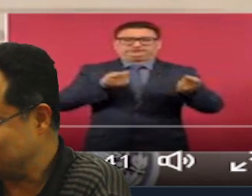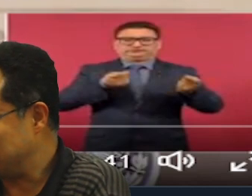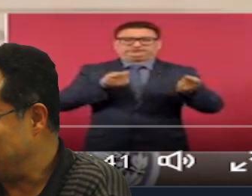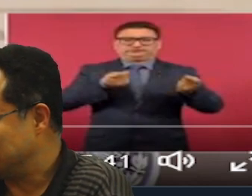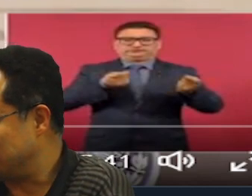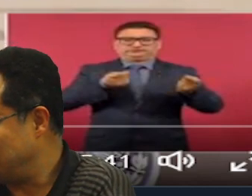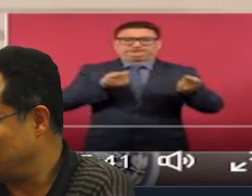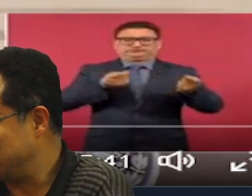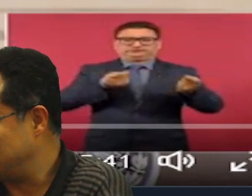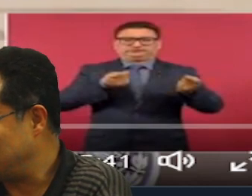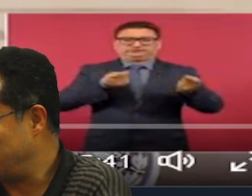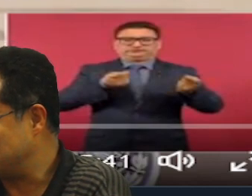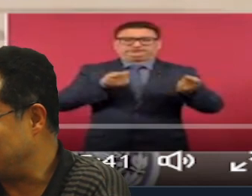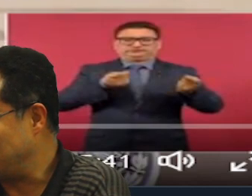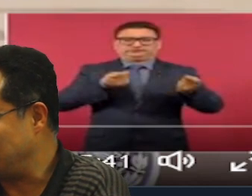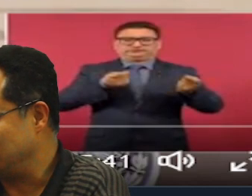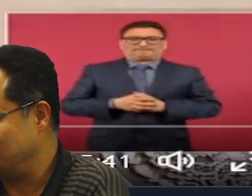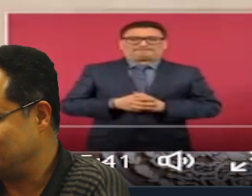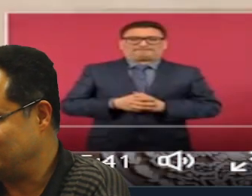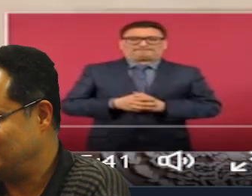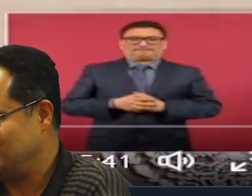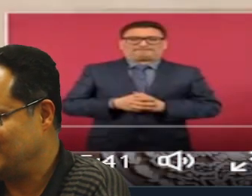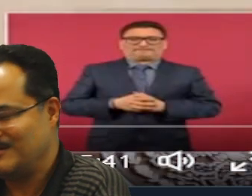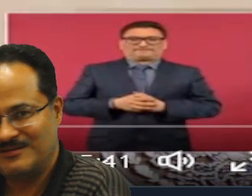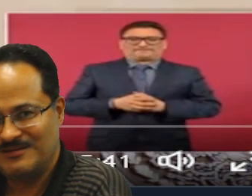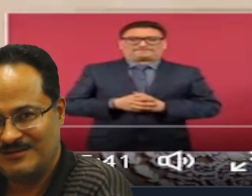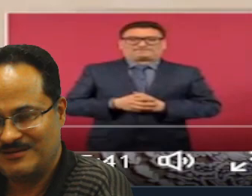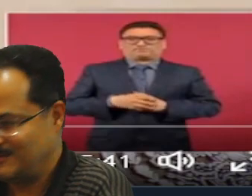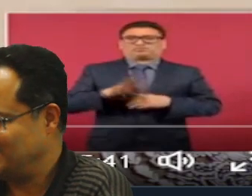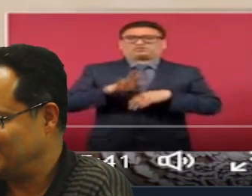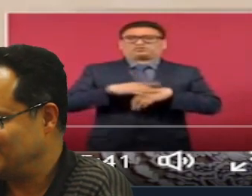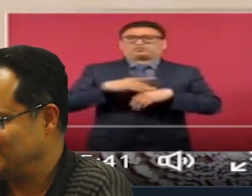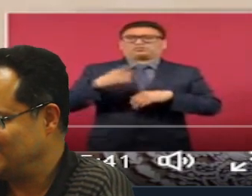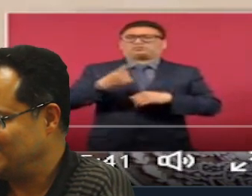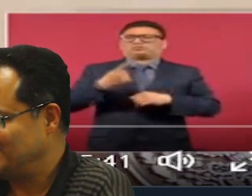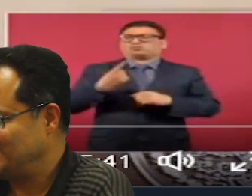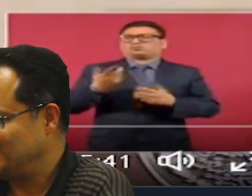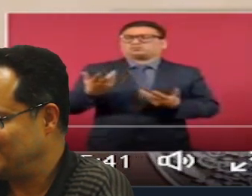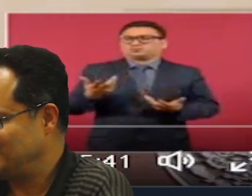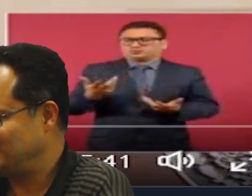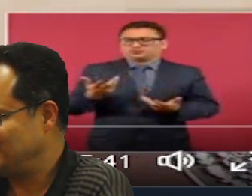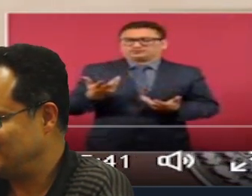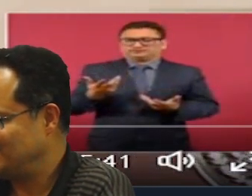o lo que está saliendo el presidente López Obrador porque este